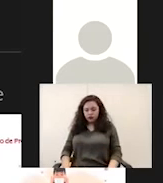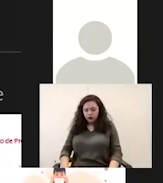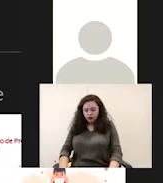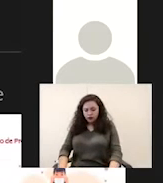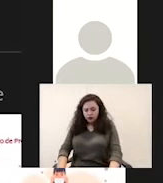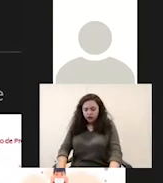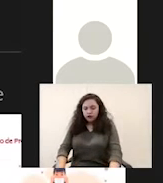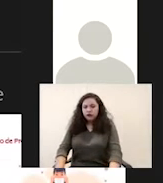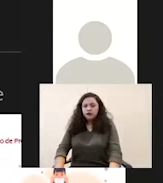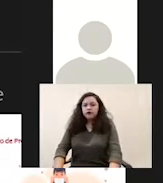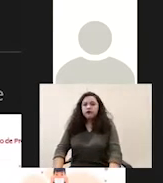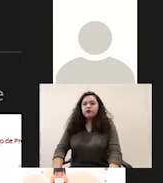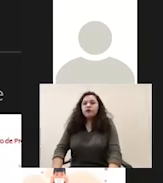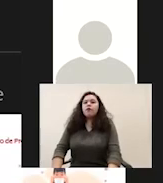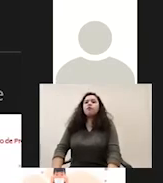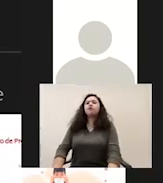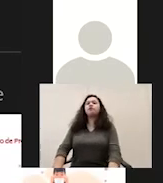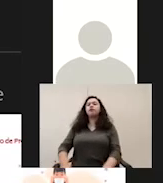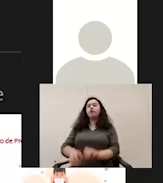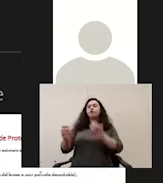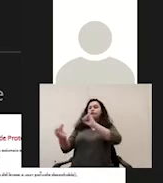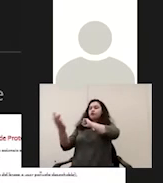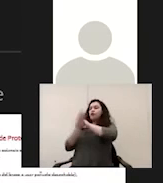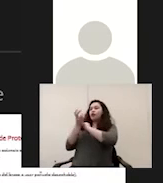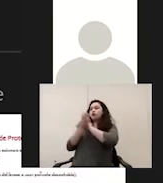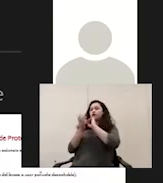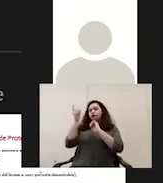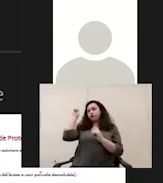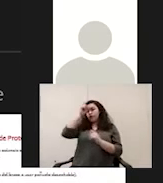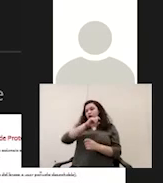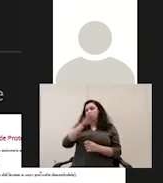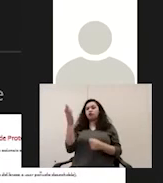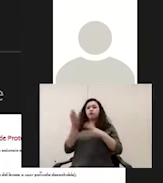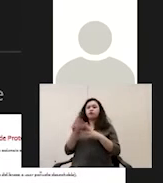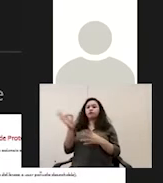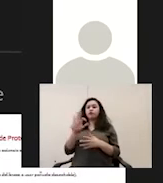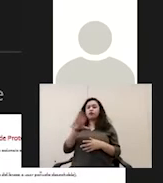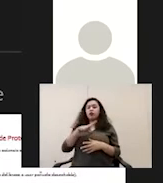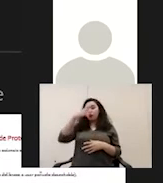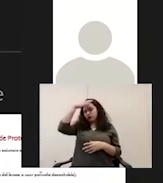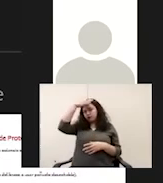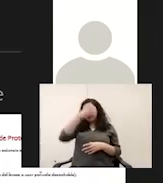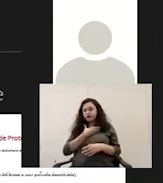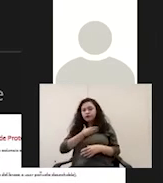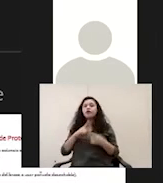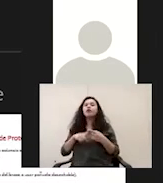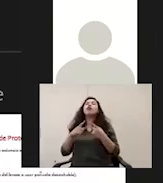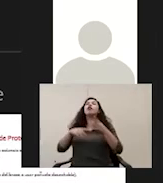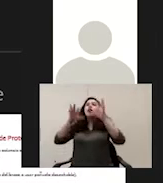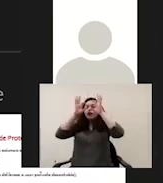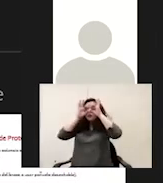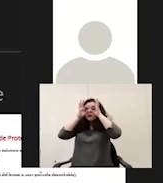El uso de protección personal va a ser complicado en la parte en la que a lo mejor pues traigan careta, traigan gogles o